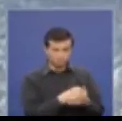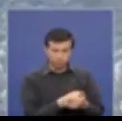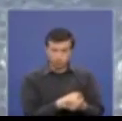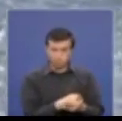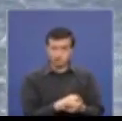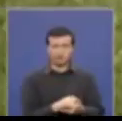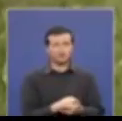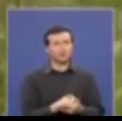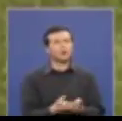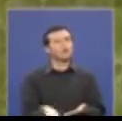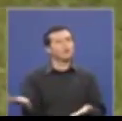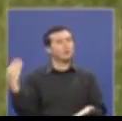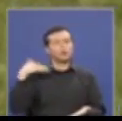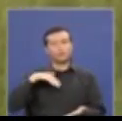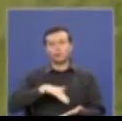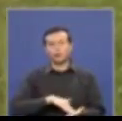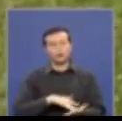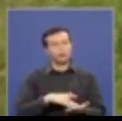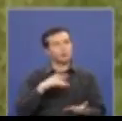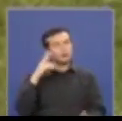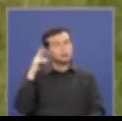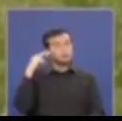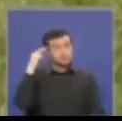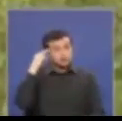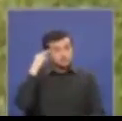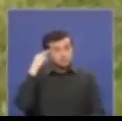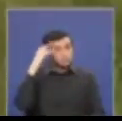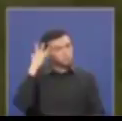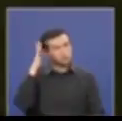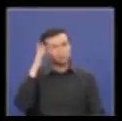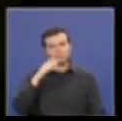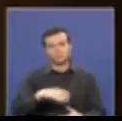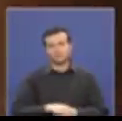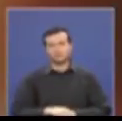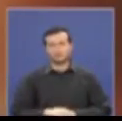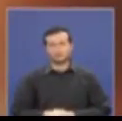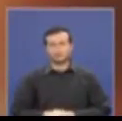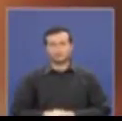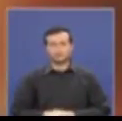compraron. Otro atentado a la lógica.